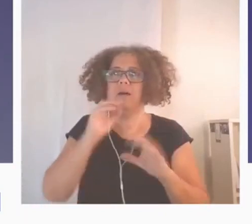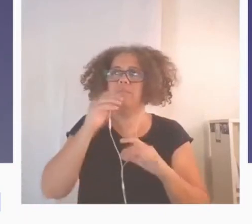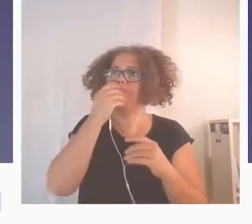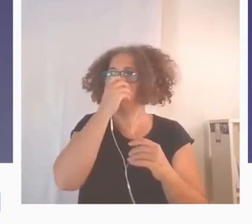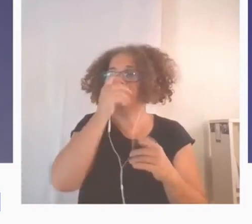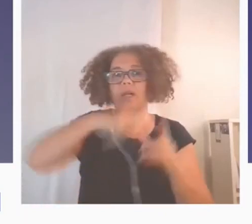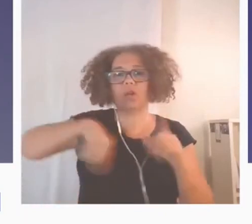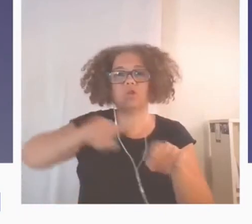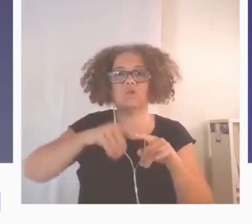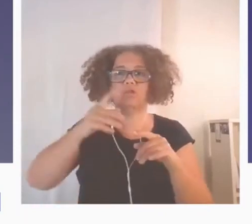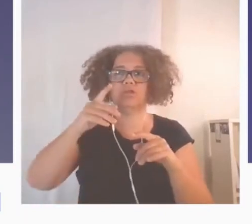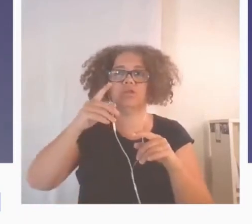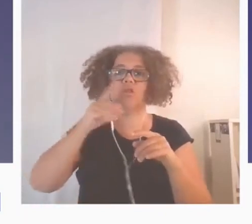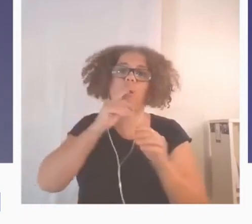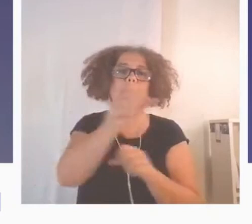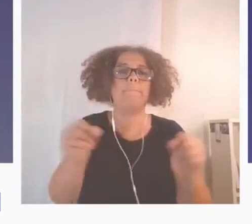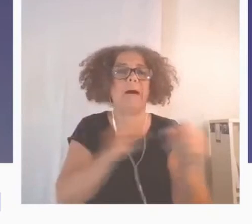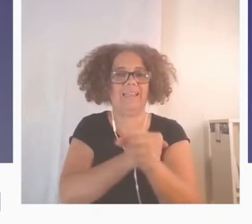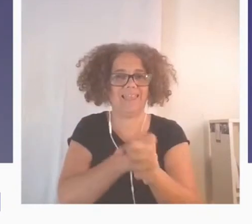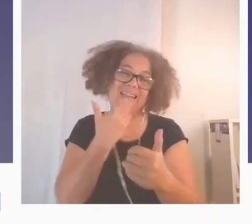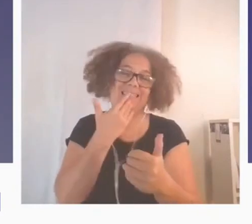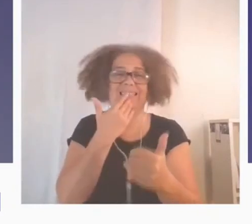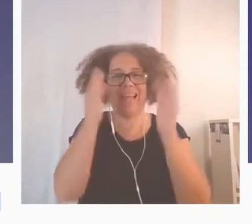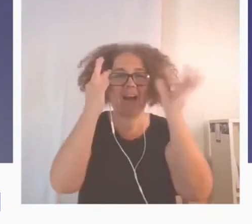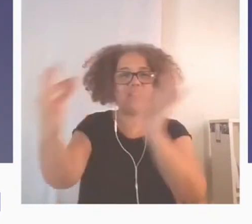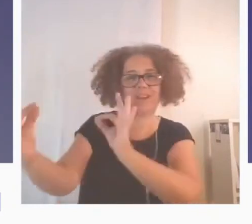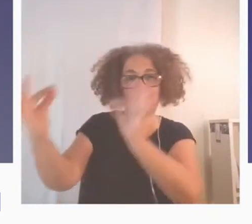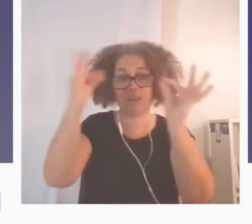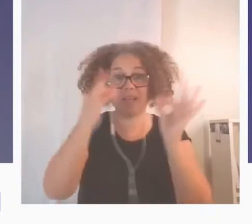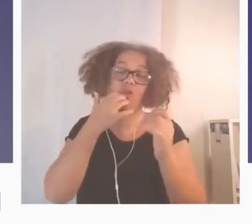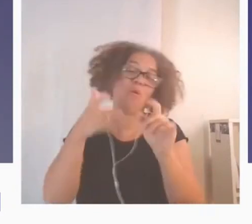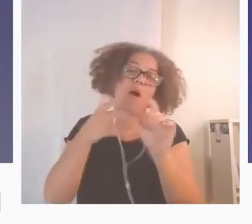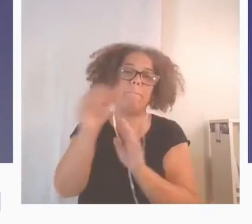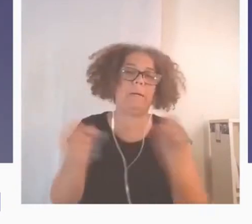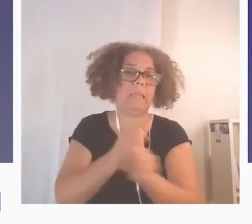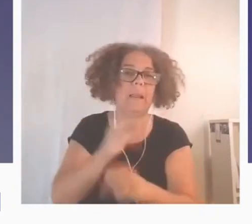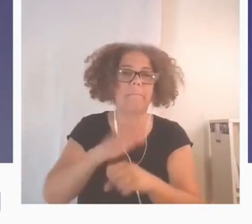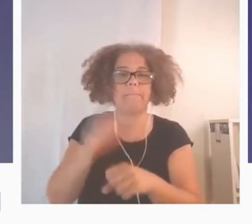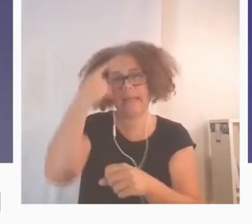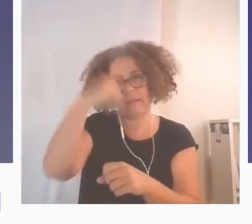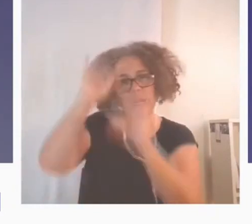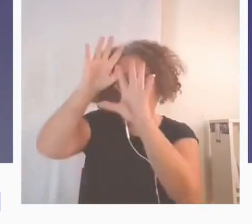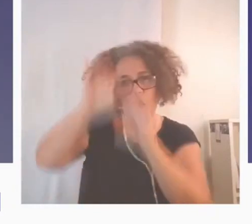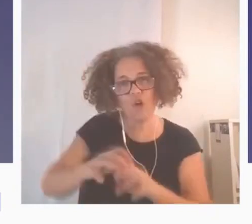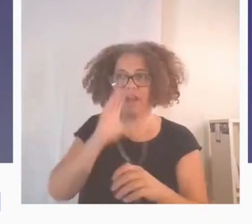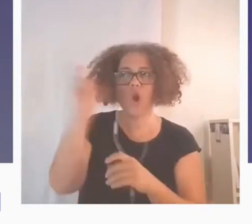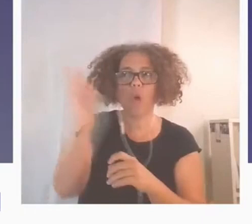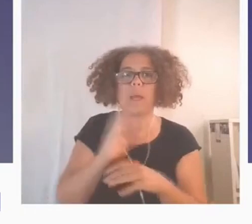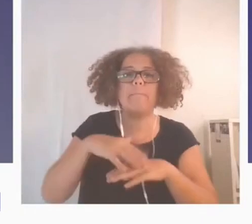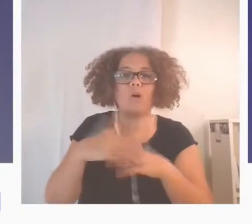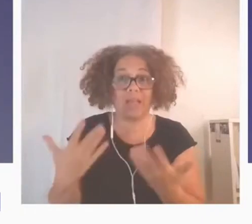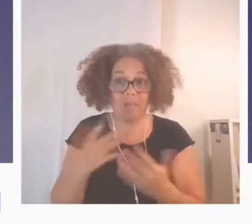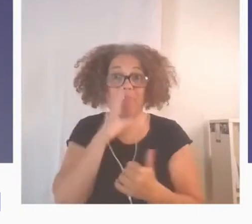esas gafas de otras personas que normalmente no acuden, ¿no? Y bueno, y totalmente de acuerdo, la cultura es un